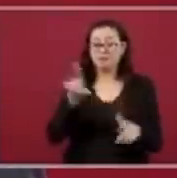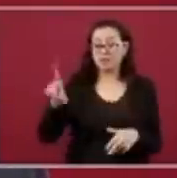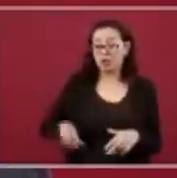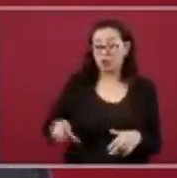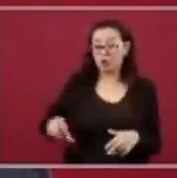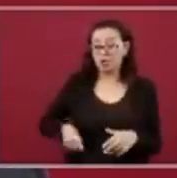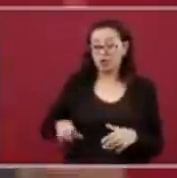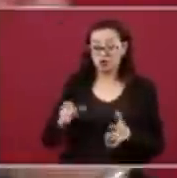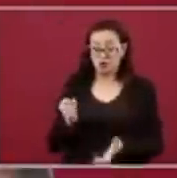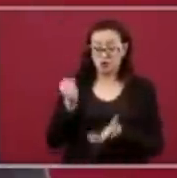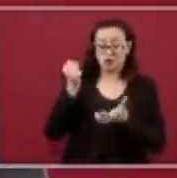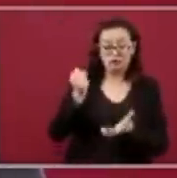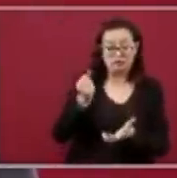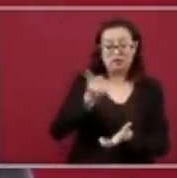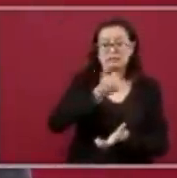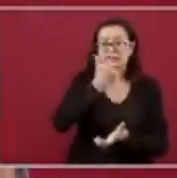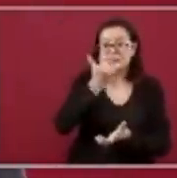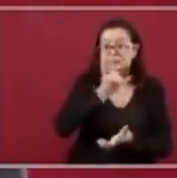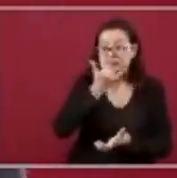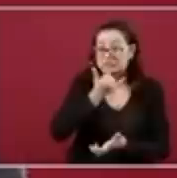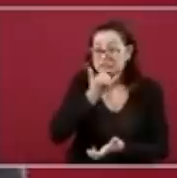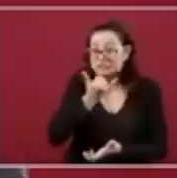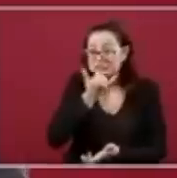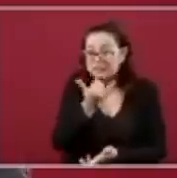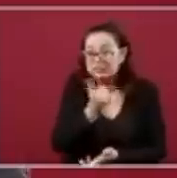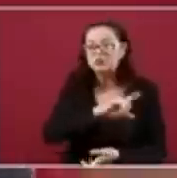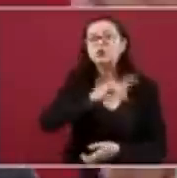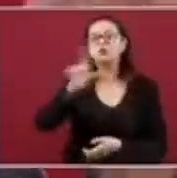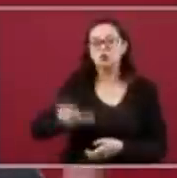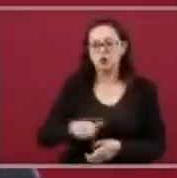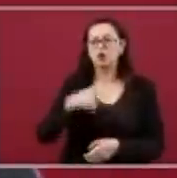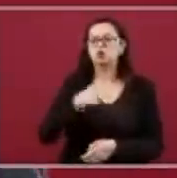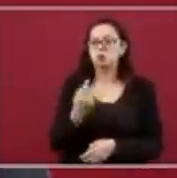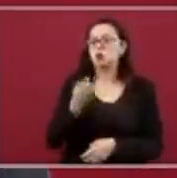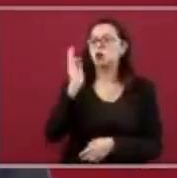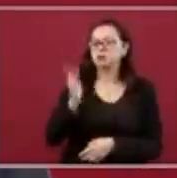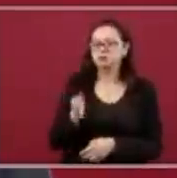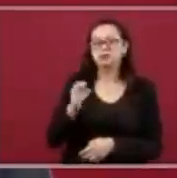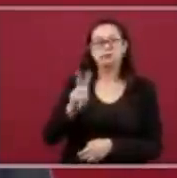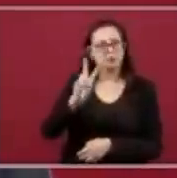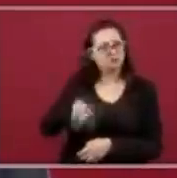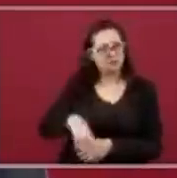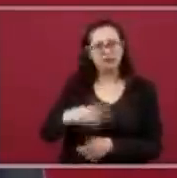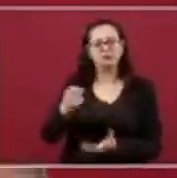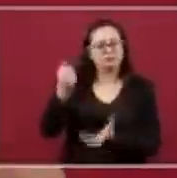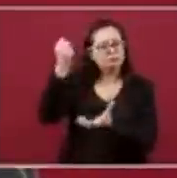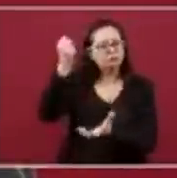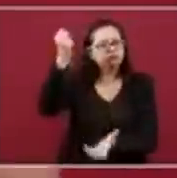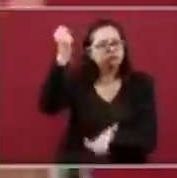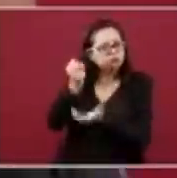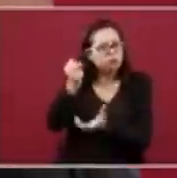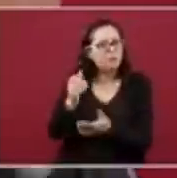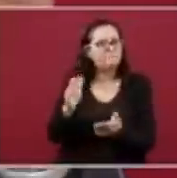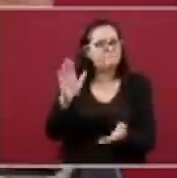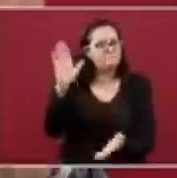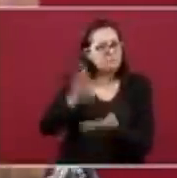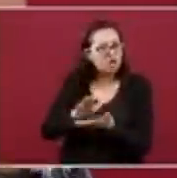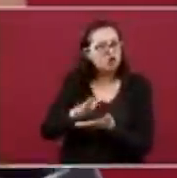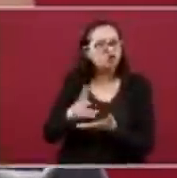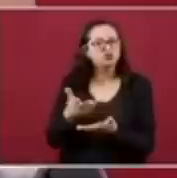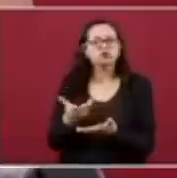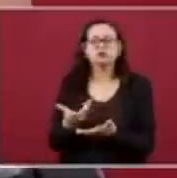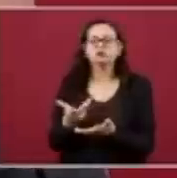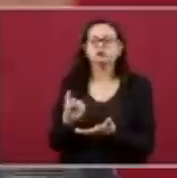presupuesto y luego yo acepté públicamente de que se les estaba dando menos y se les